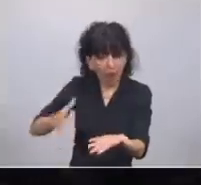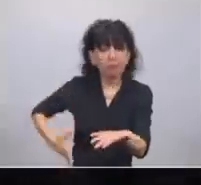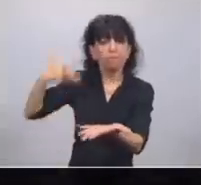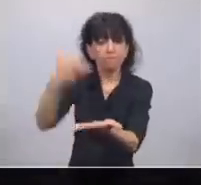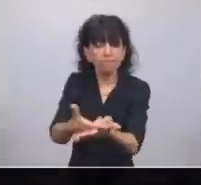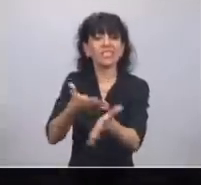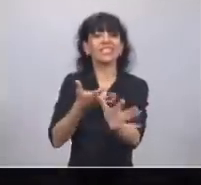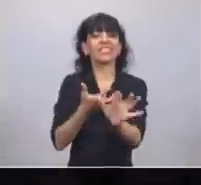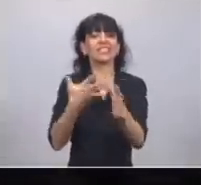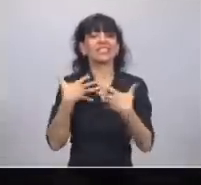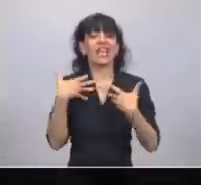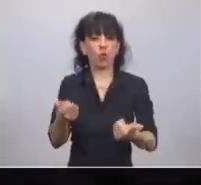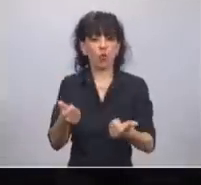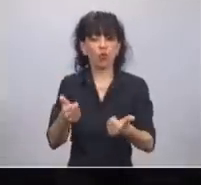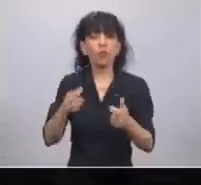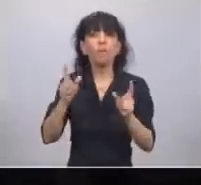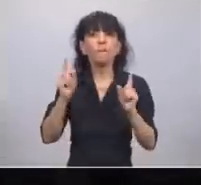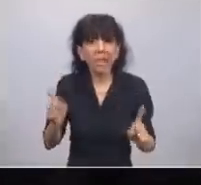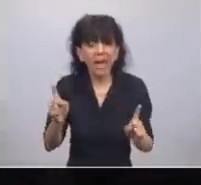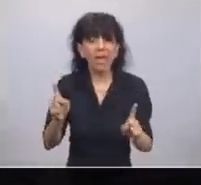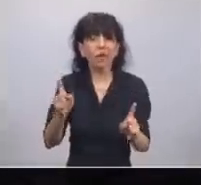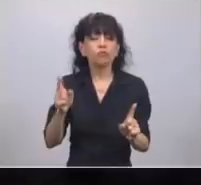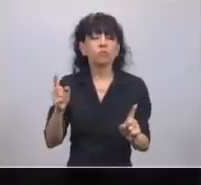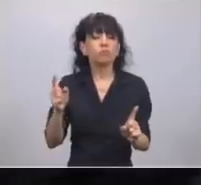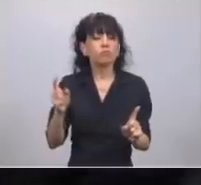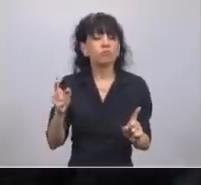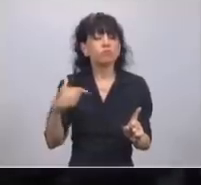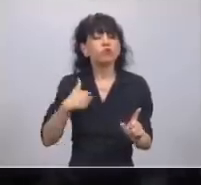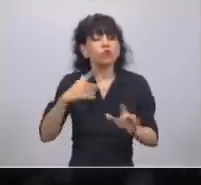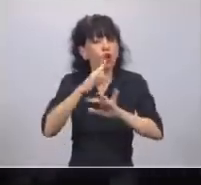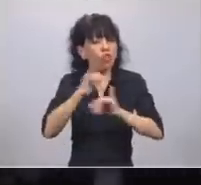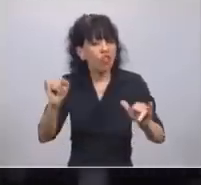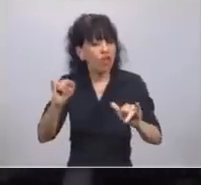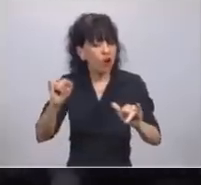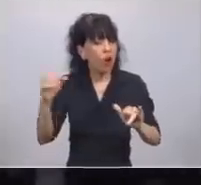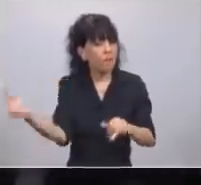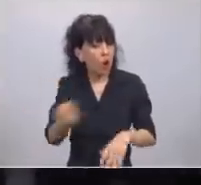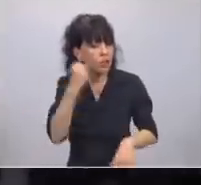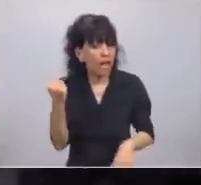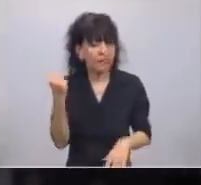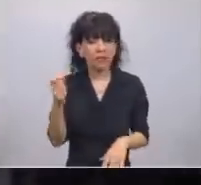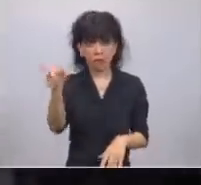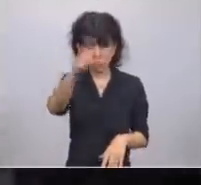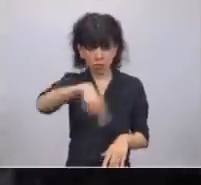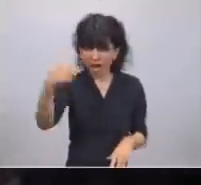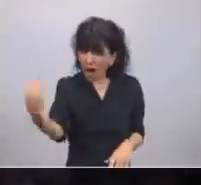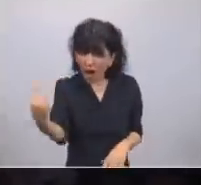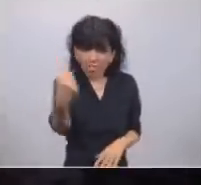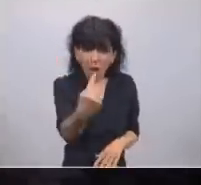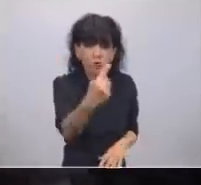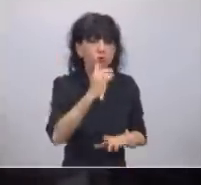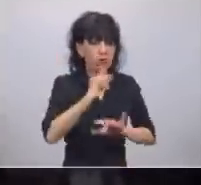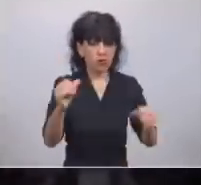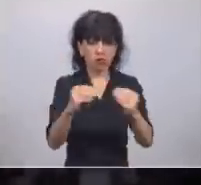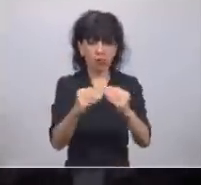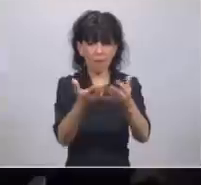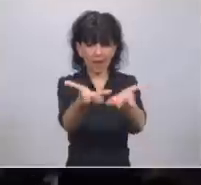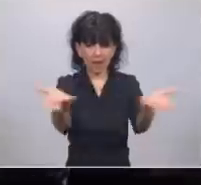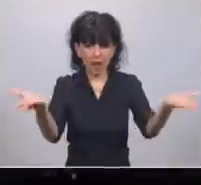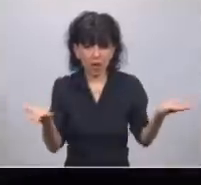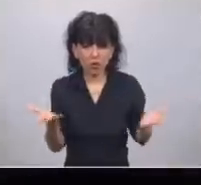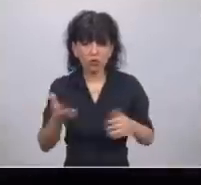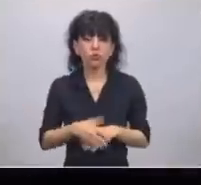cosas, vengo a decirles a cada uno de ustedes, compañeros y